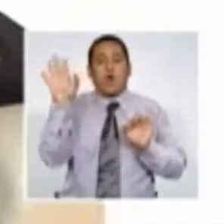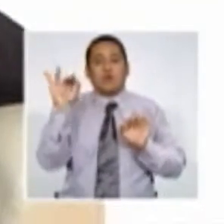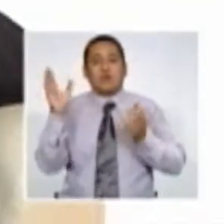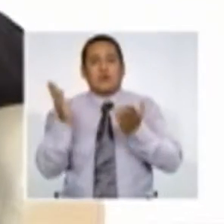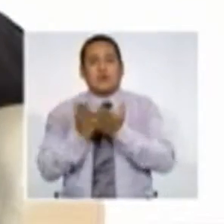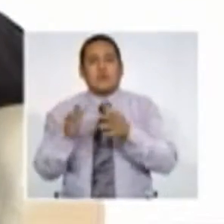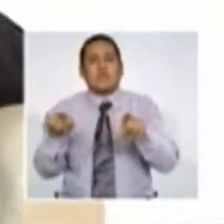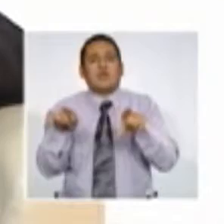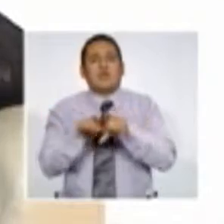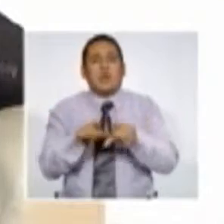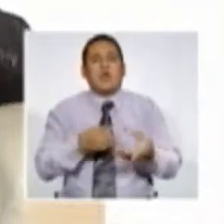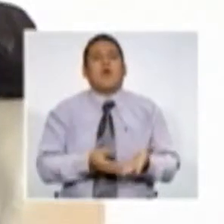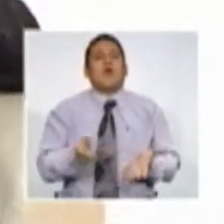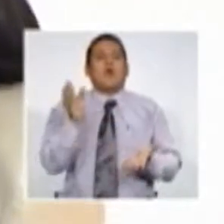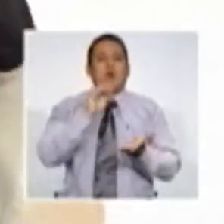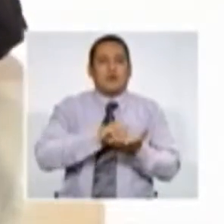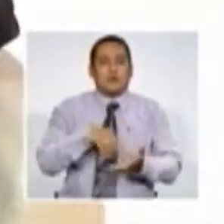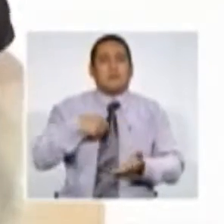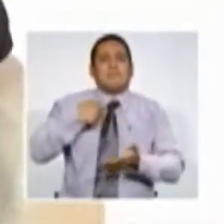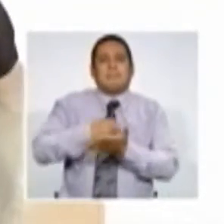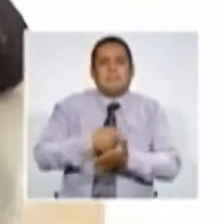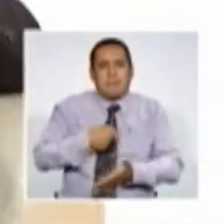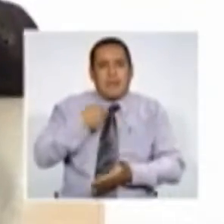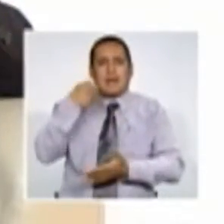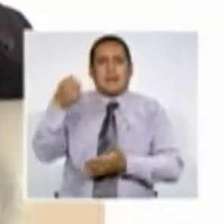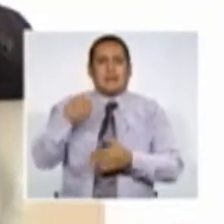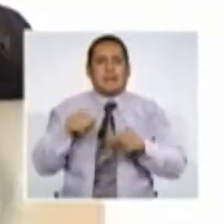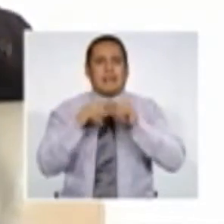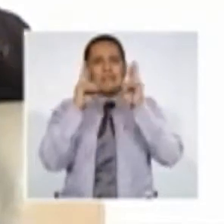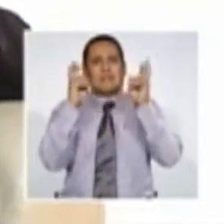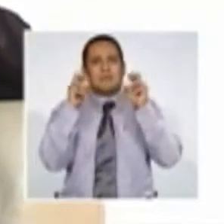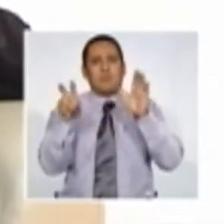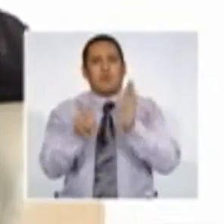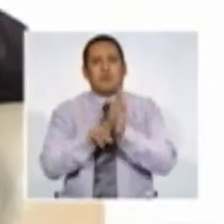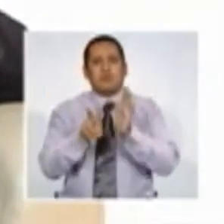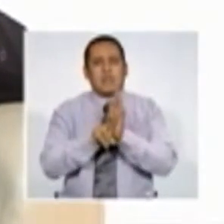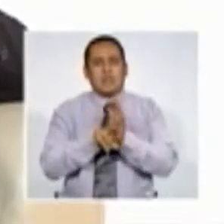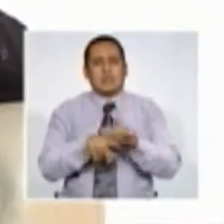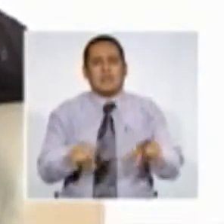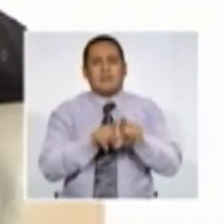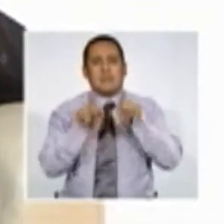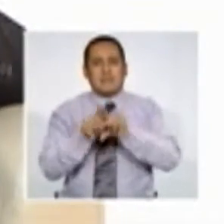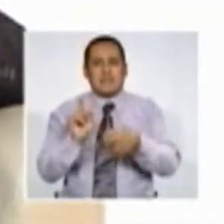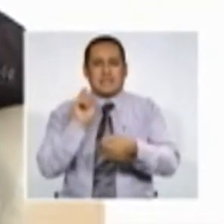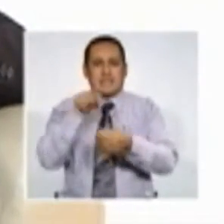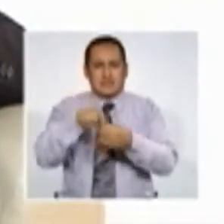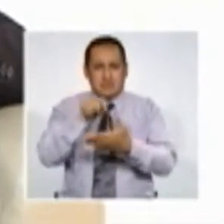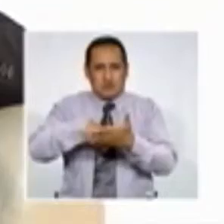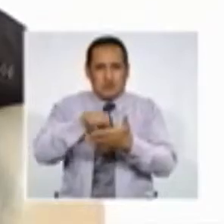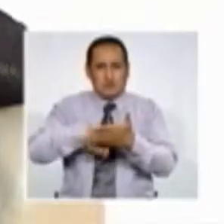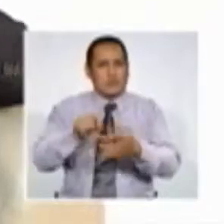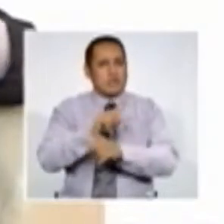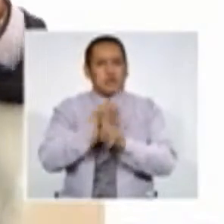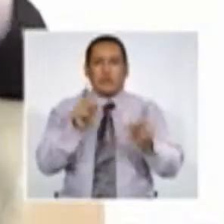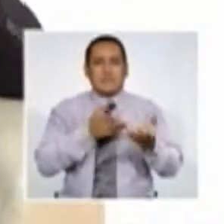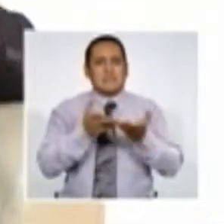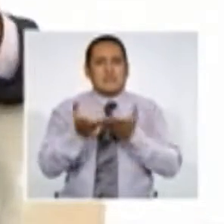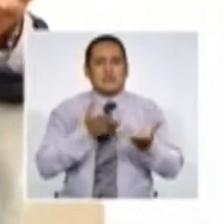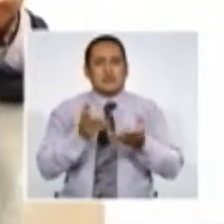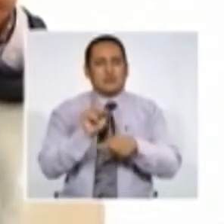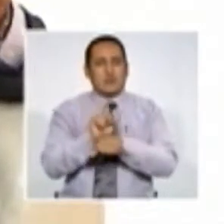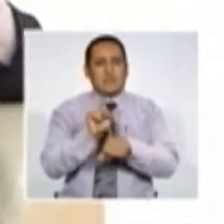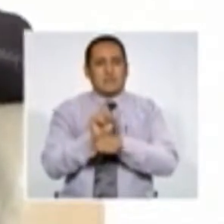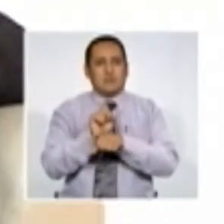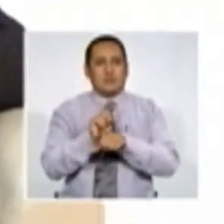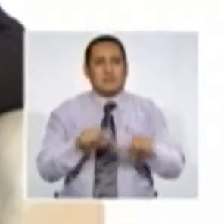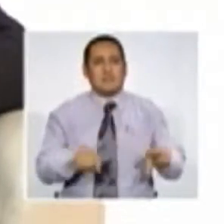a otro colegio, vas a tener que volver a pagar una cuota, entre comillas, voluntaria o de inscripción que no corresponde a la